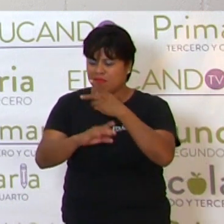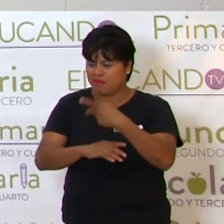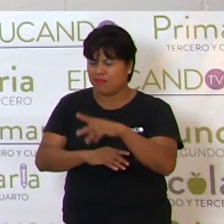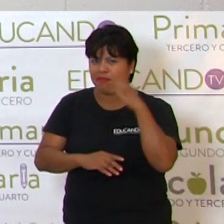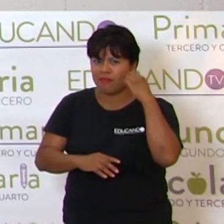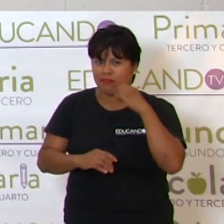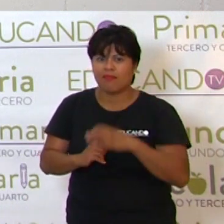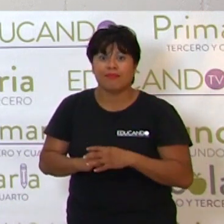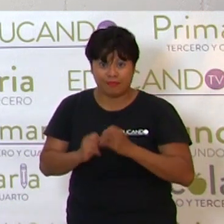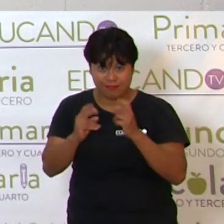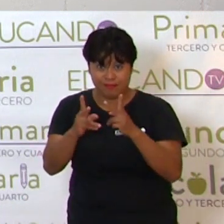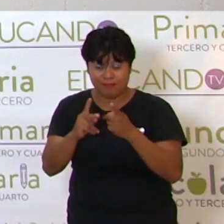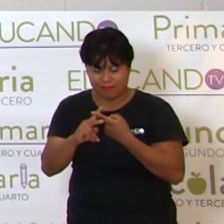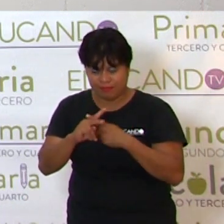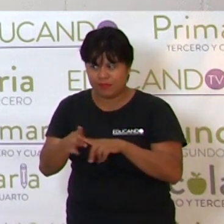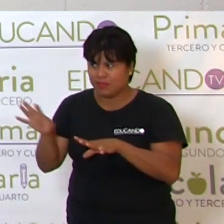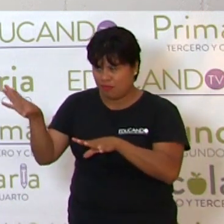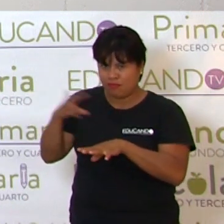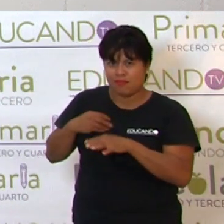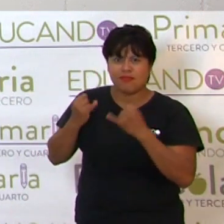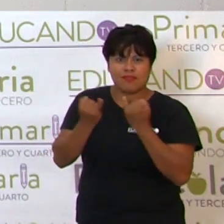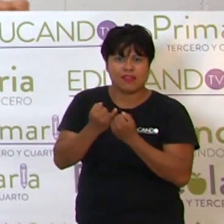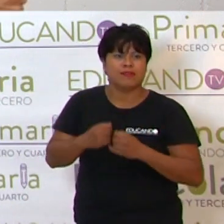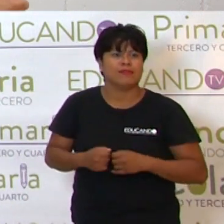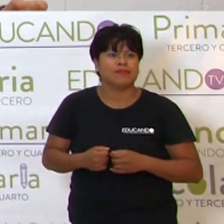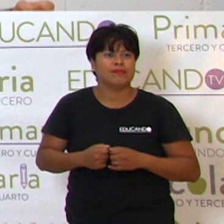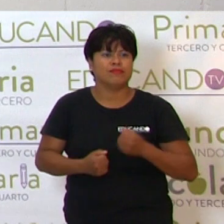Oaxaca, ¿ok? Vamos a imitarlo entonces.